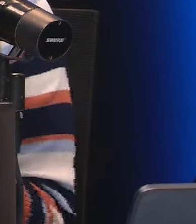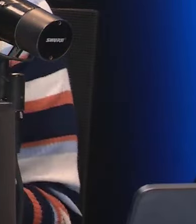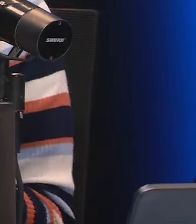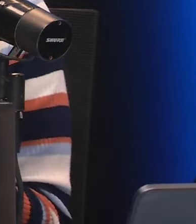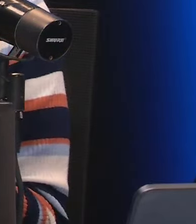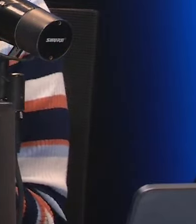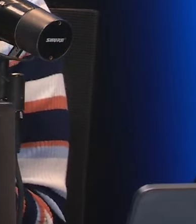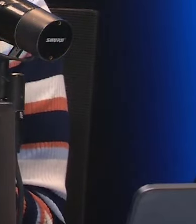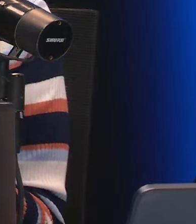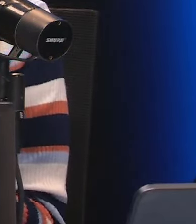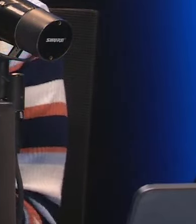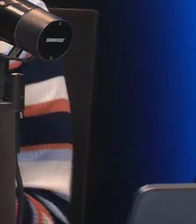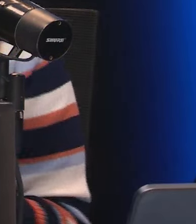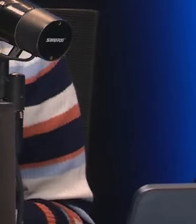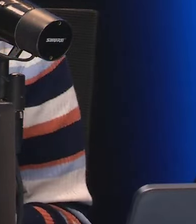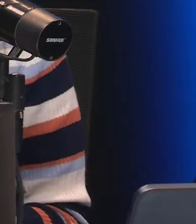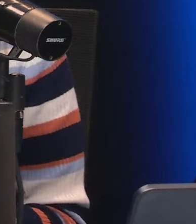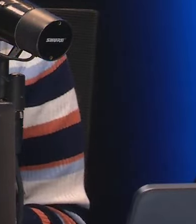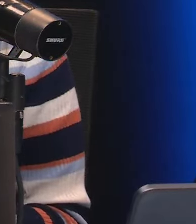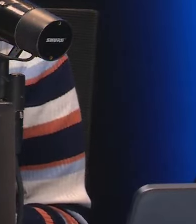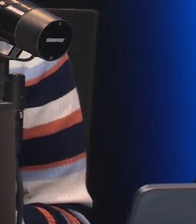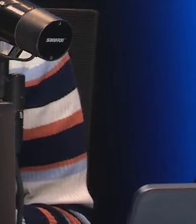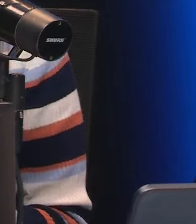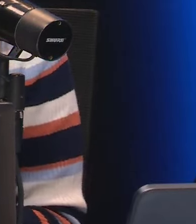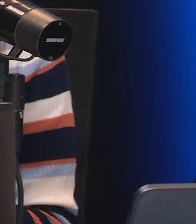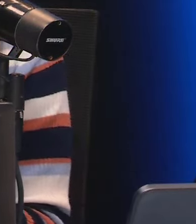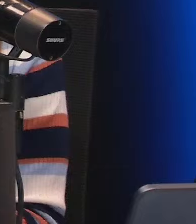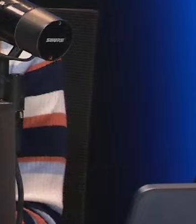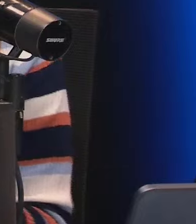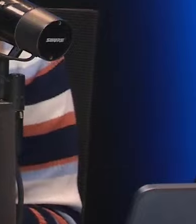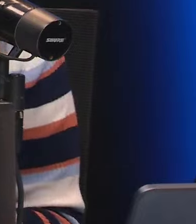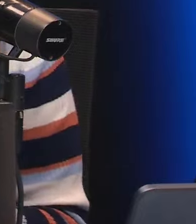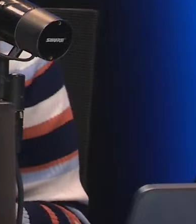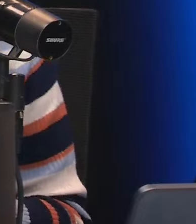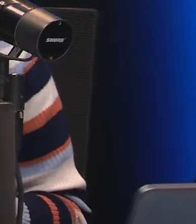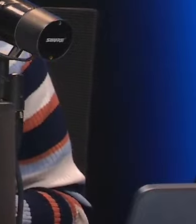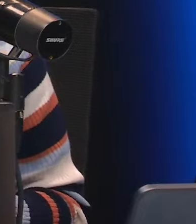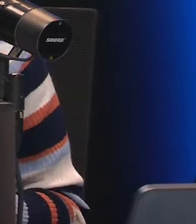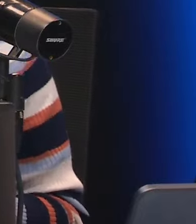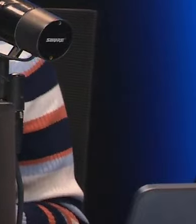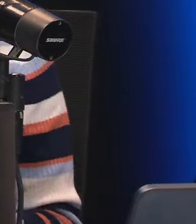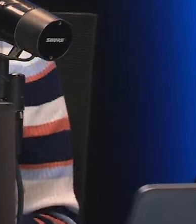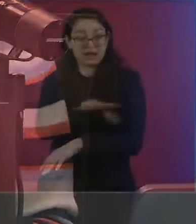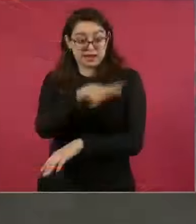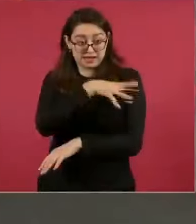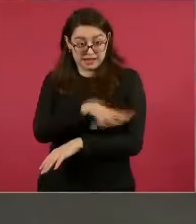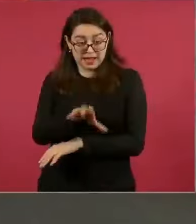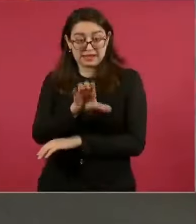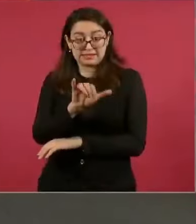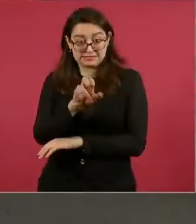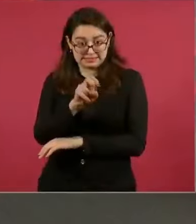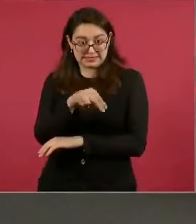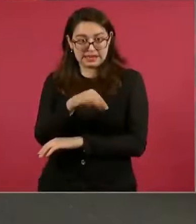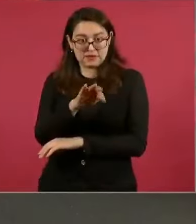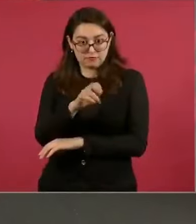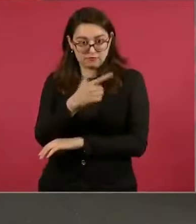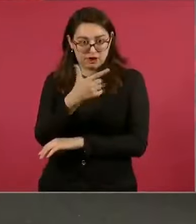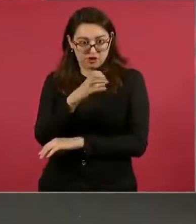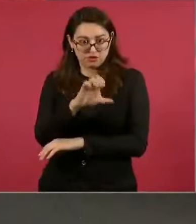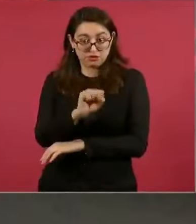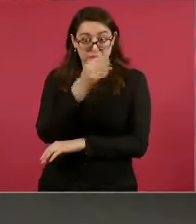conclusión. ¿Cómo lo sintetizarías tú, lo que leímos en el New York Times ayer, Jorge? Sí, yo me iría directamente a lo que